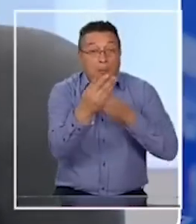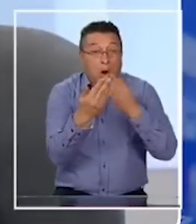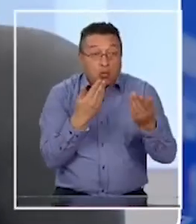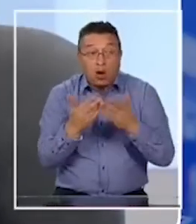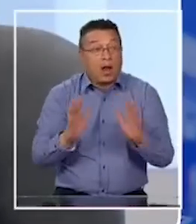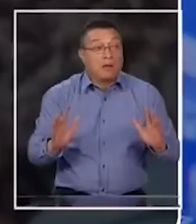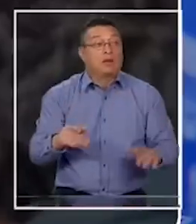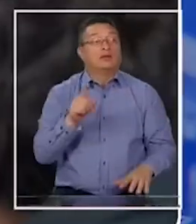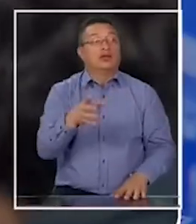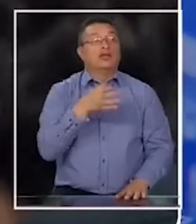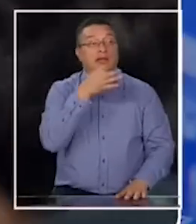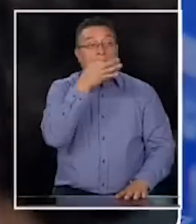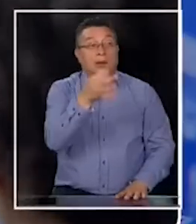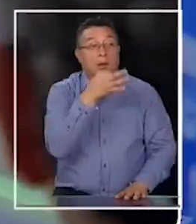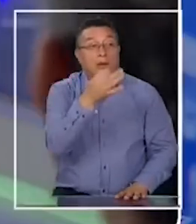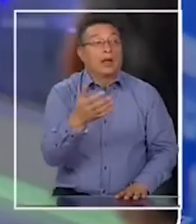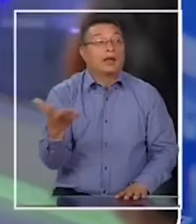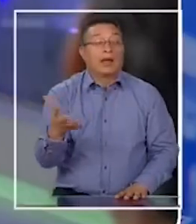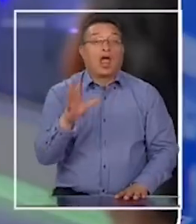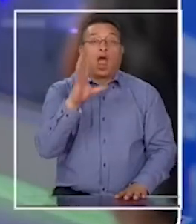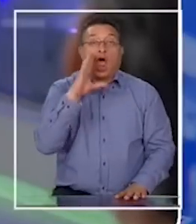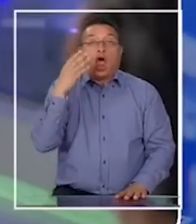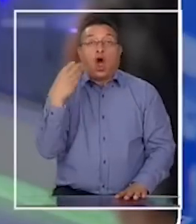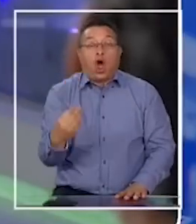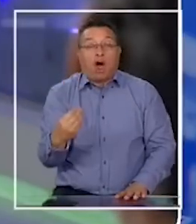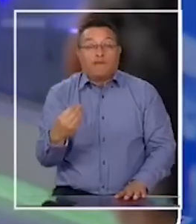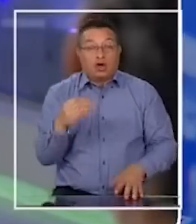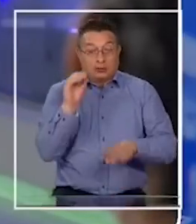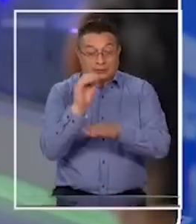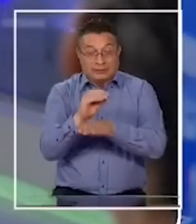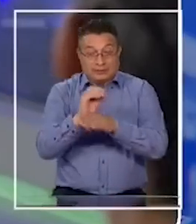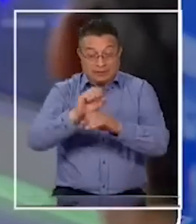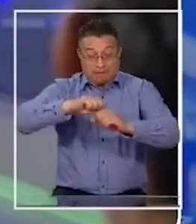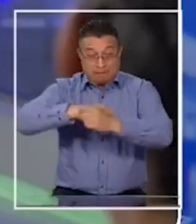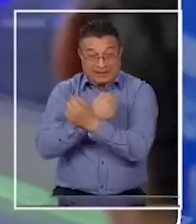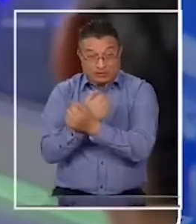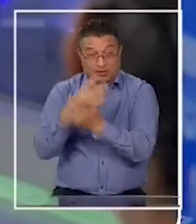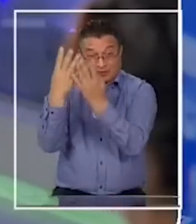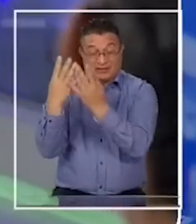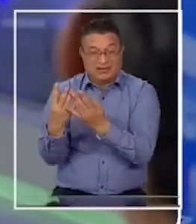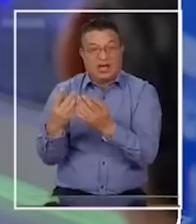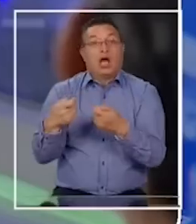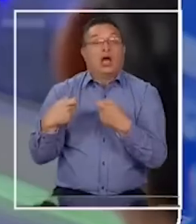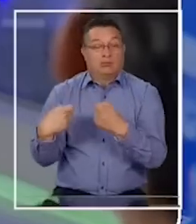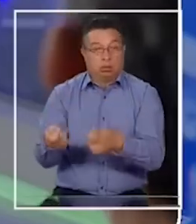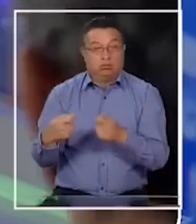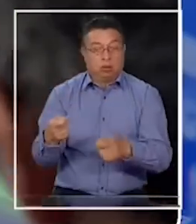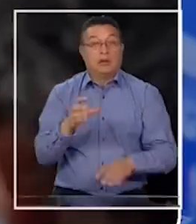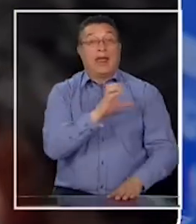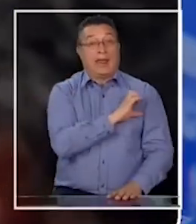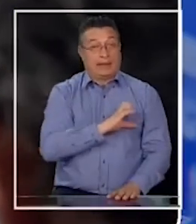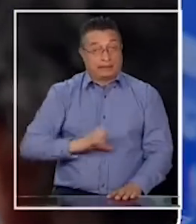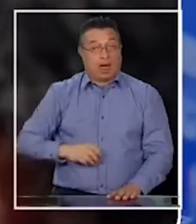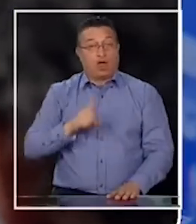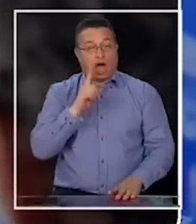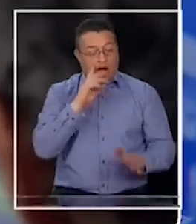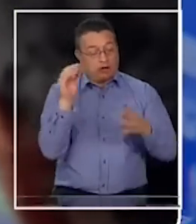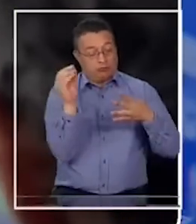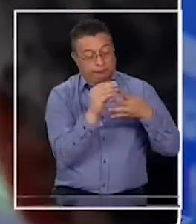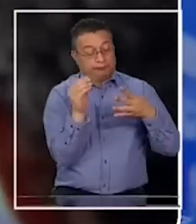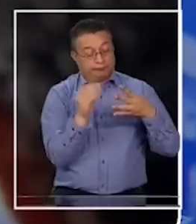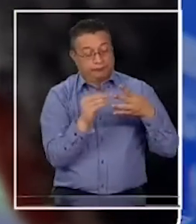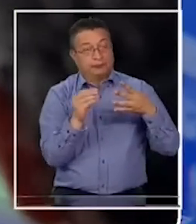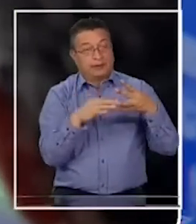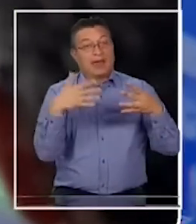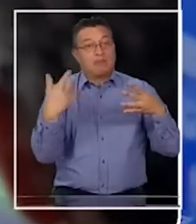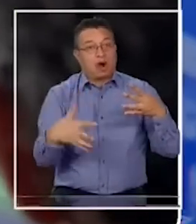lo que te quiero decir es que evidentemente mantener un peso en una cárcel tiene costos pero el estado ha puesto ciertas prioridades le hemos